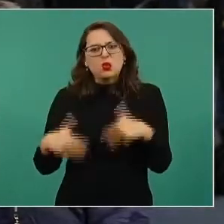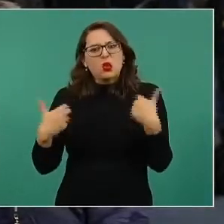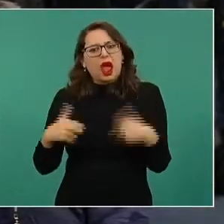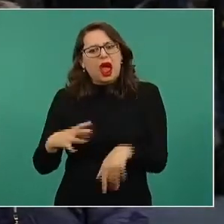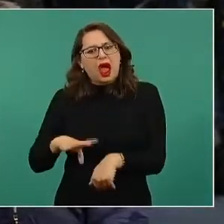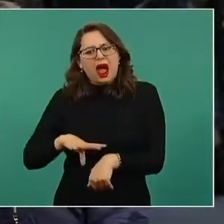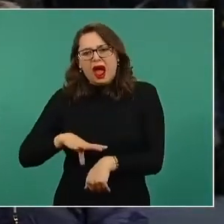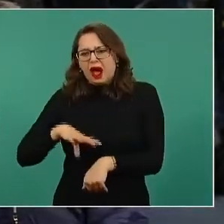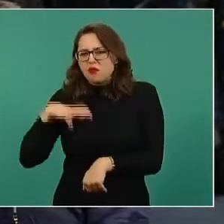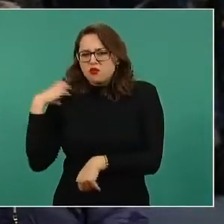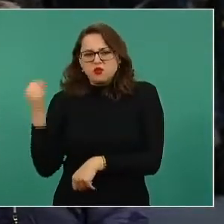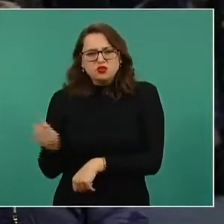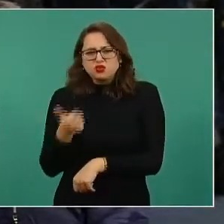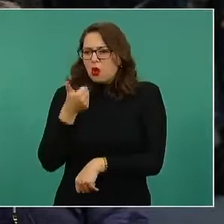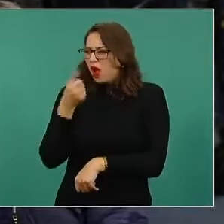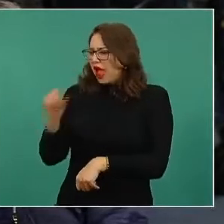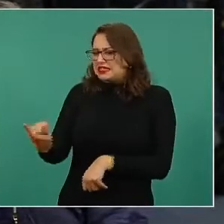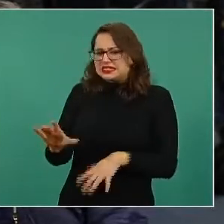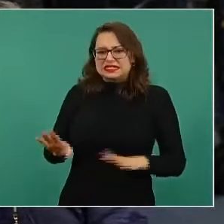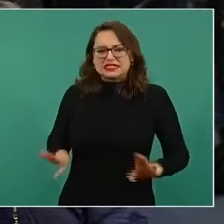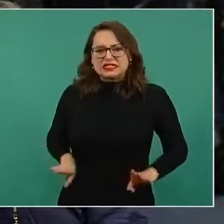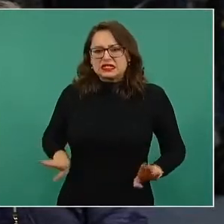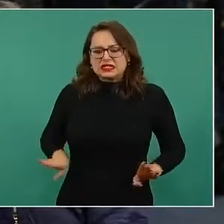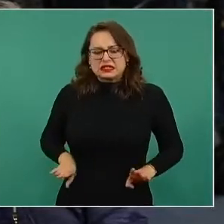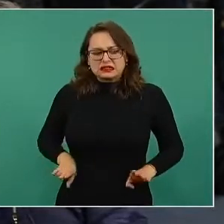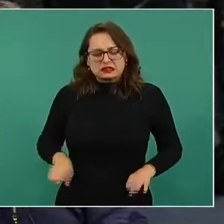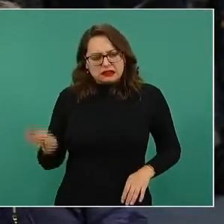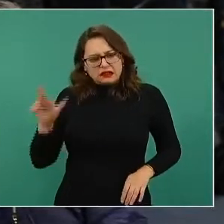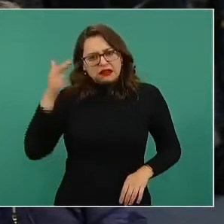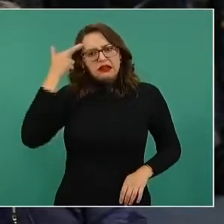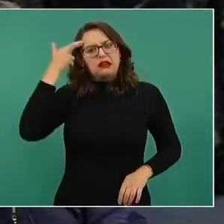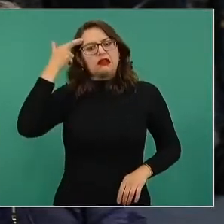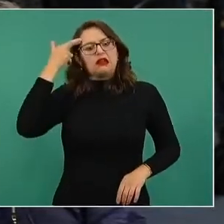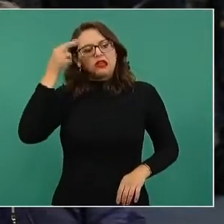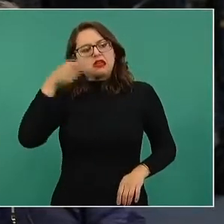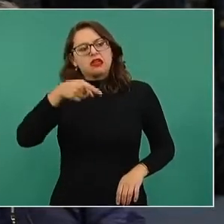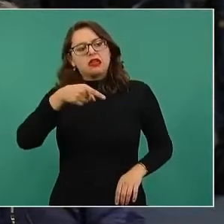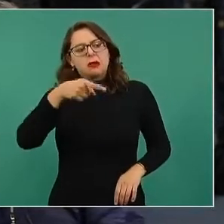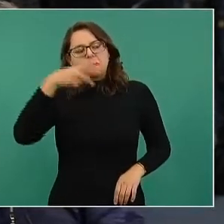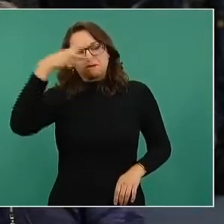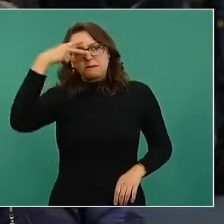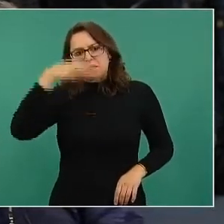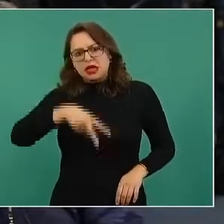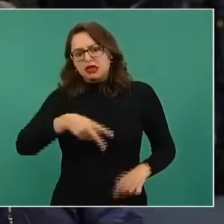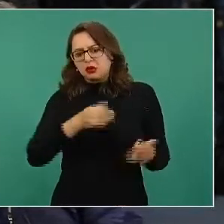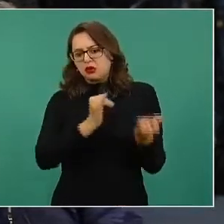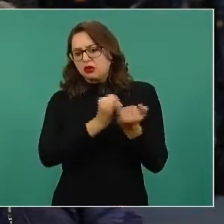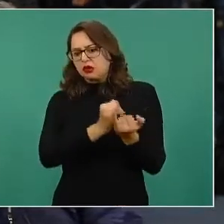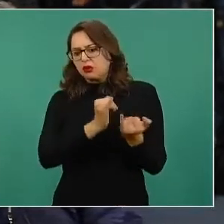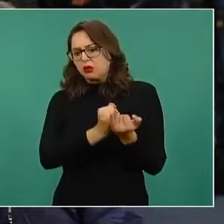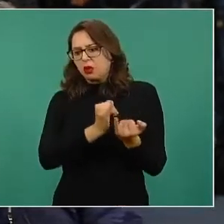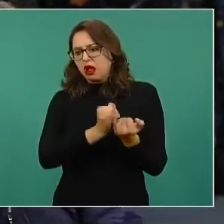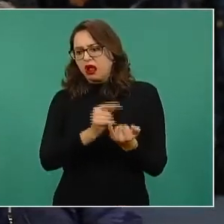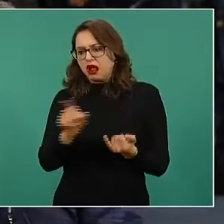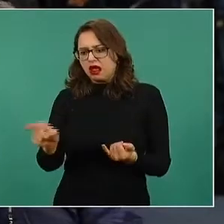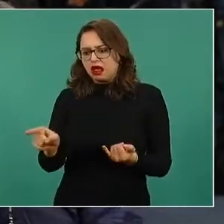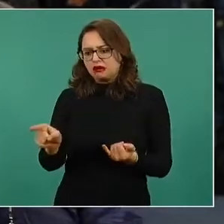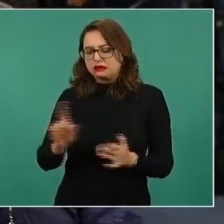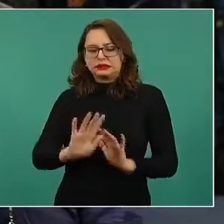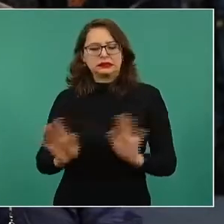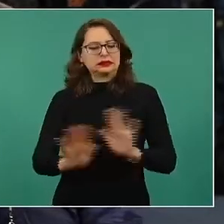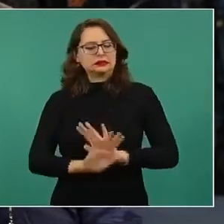empresa y tomaron la experiencia de México. ¿Qué opinión tiene usted acerca de esta